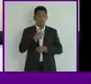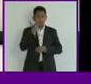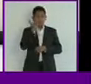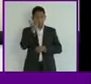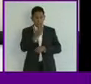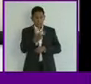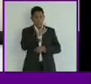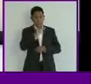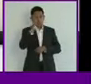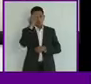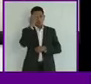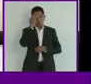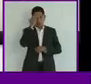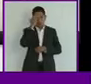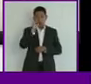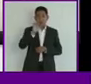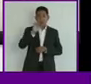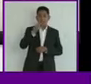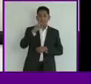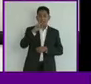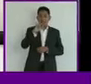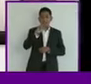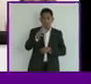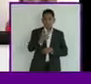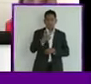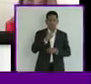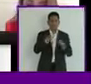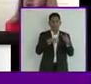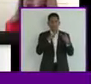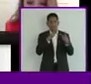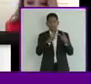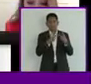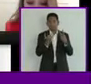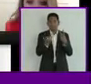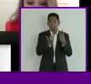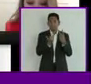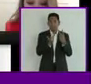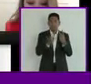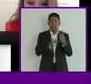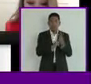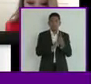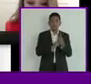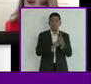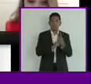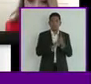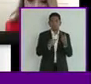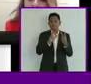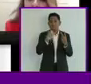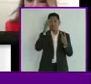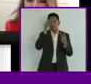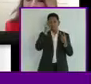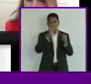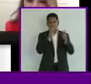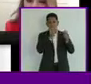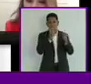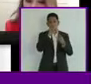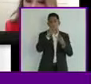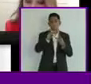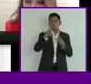a Irving Yair Sánchez García. Asimismo, entregamos reconocimiento a